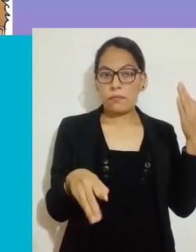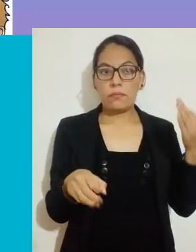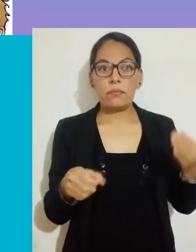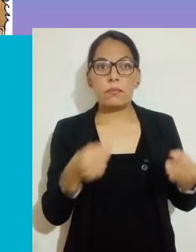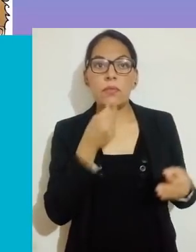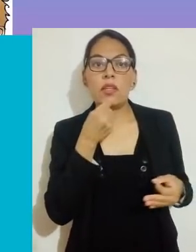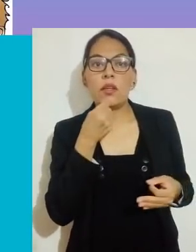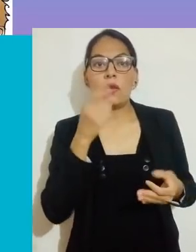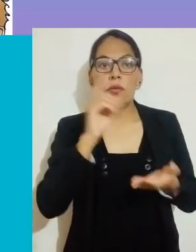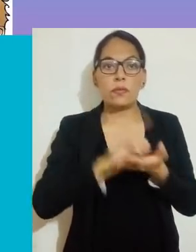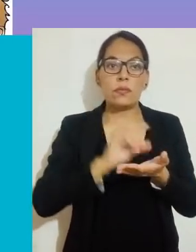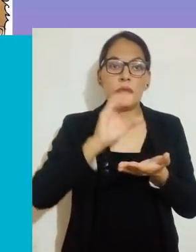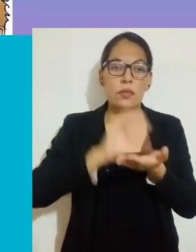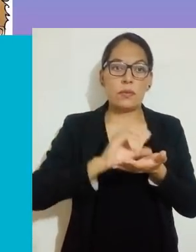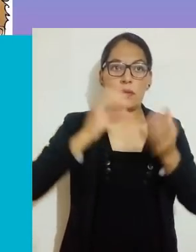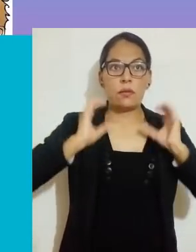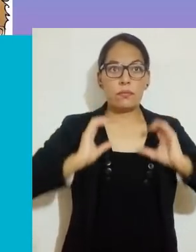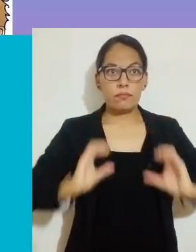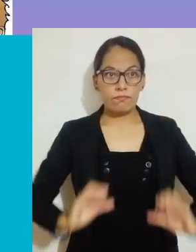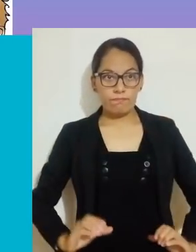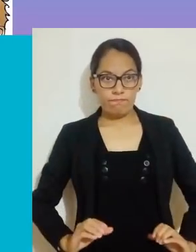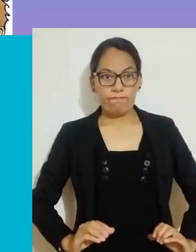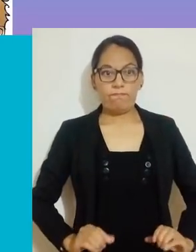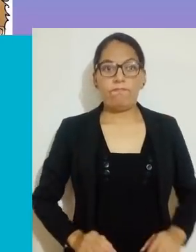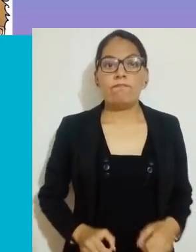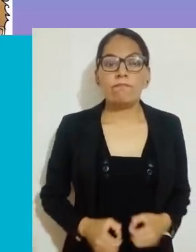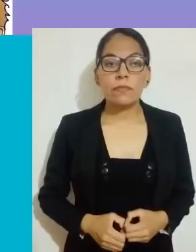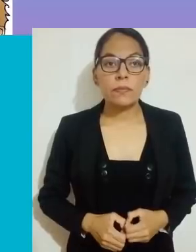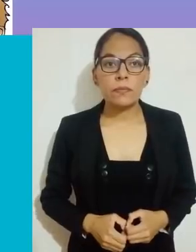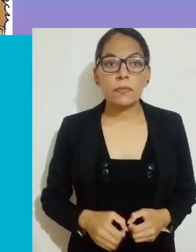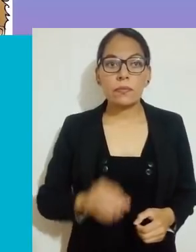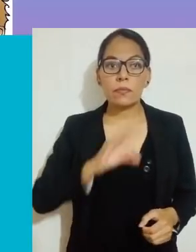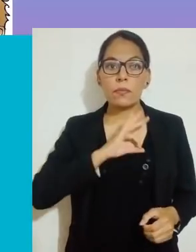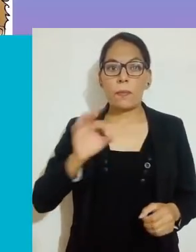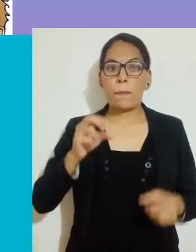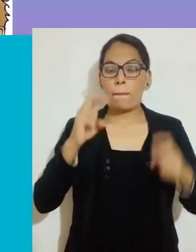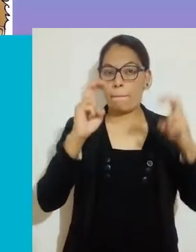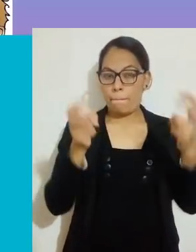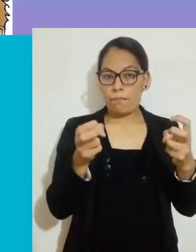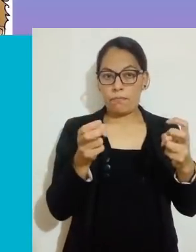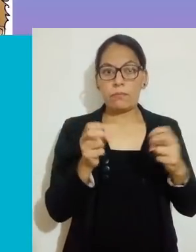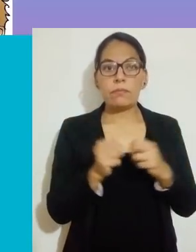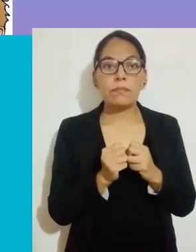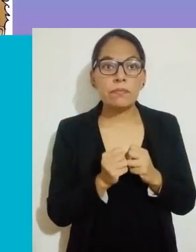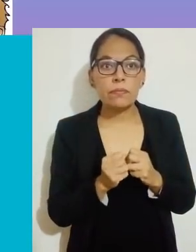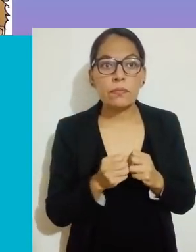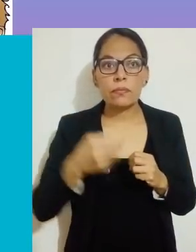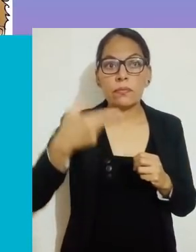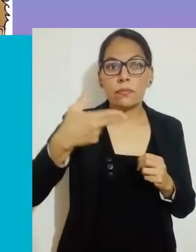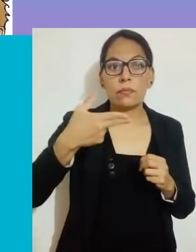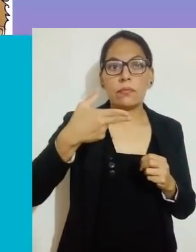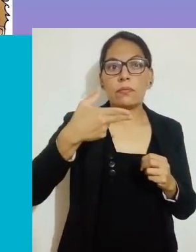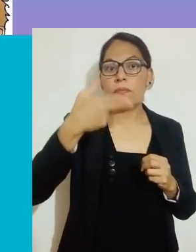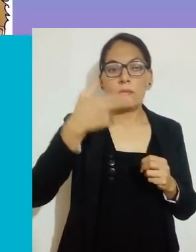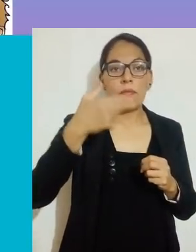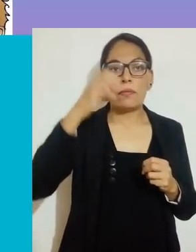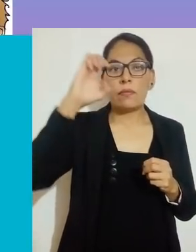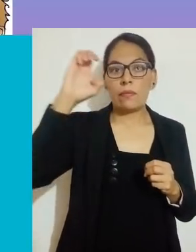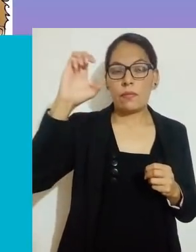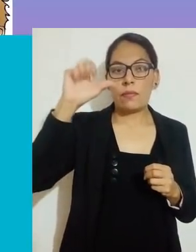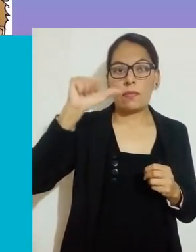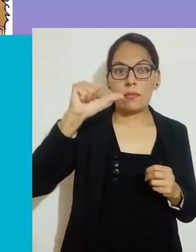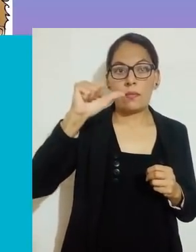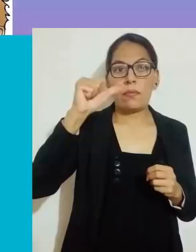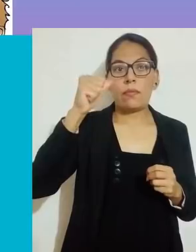puede descargar Head Mouse para la computadora, lo cual le permitirá al niño